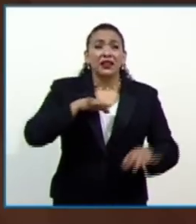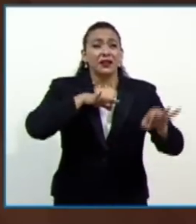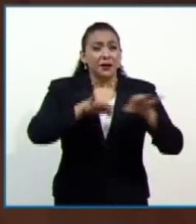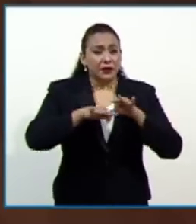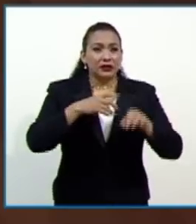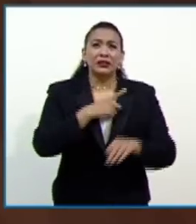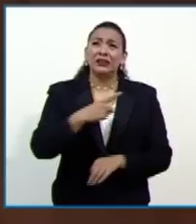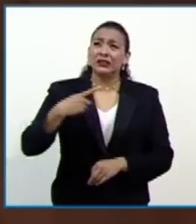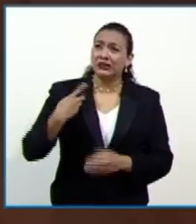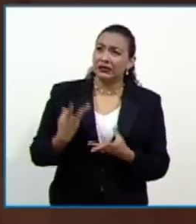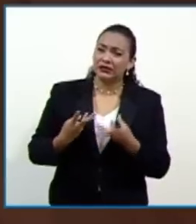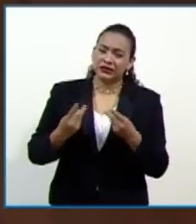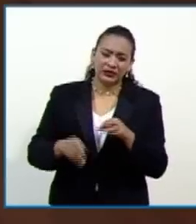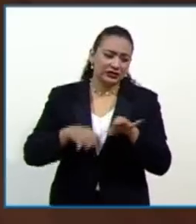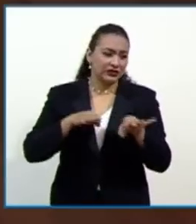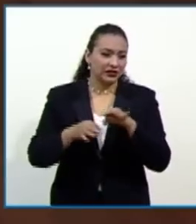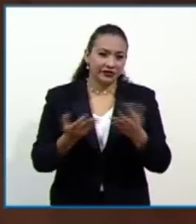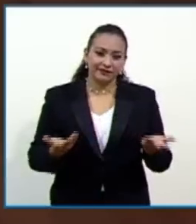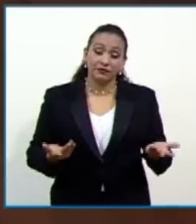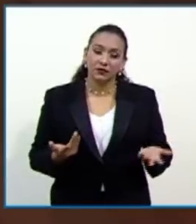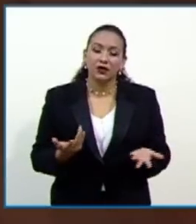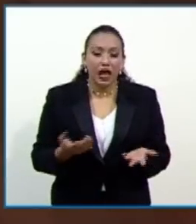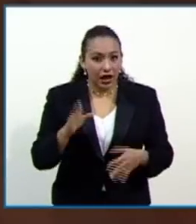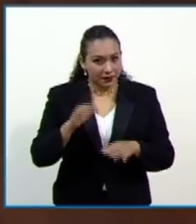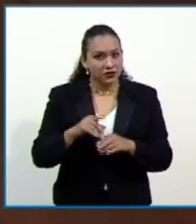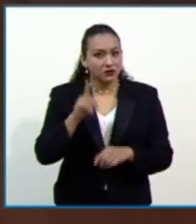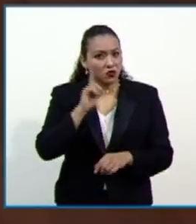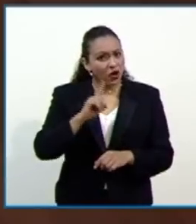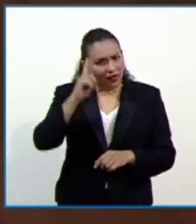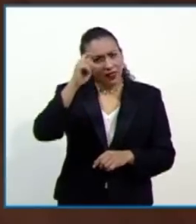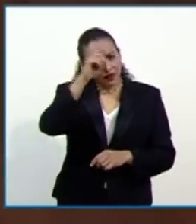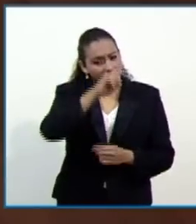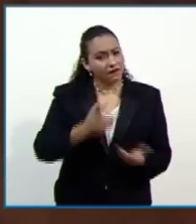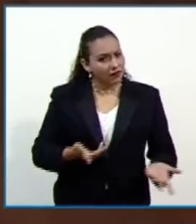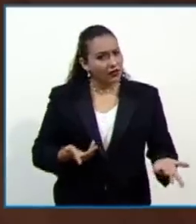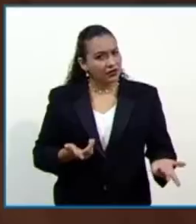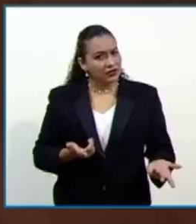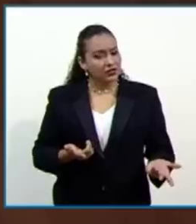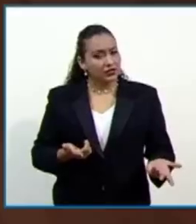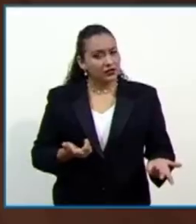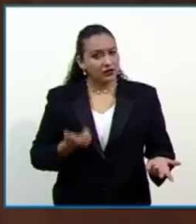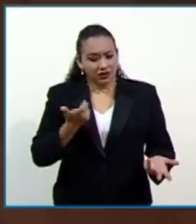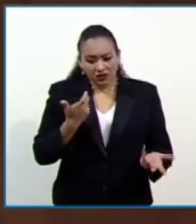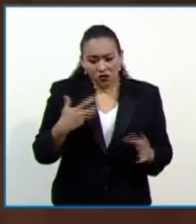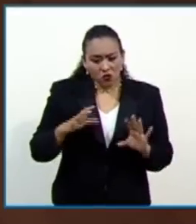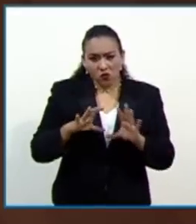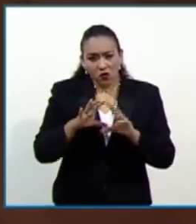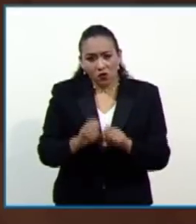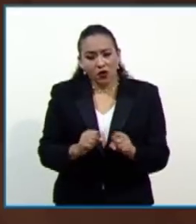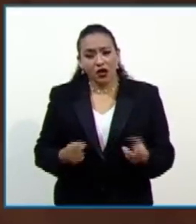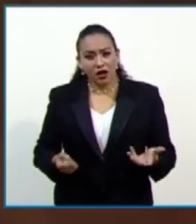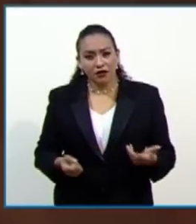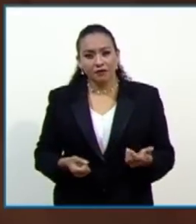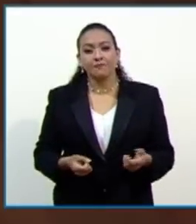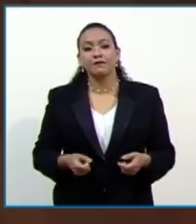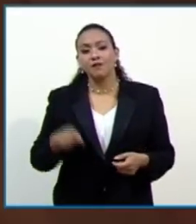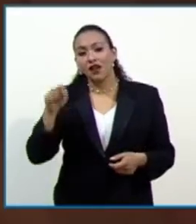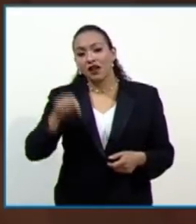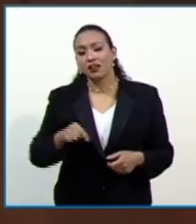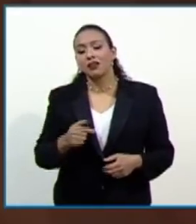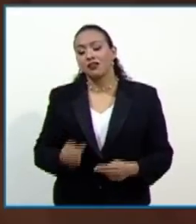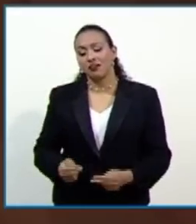que puede significar algo tan comprometedor para su economía. Hay aquí un